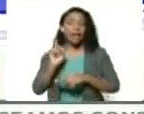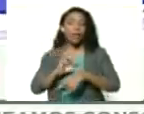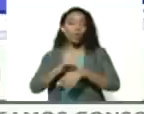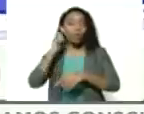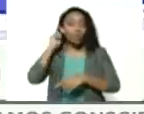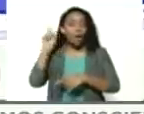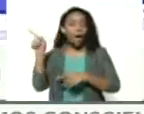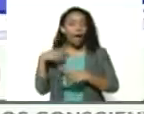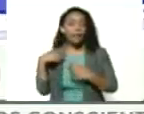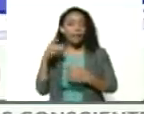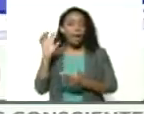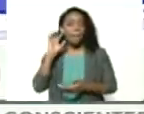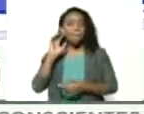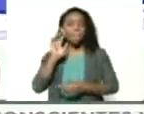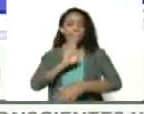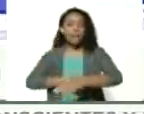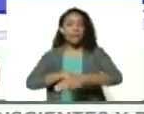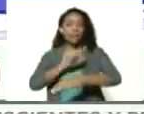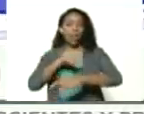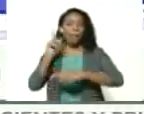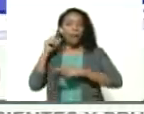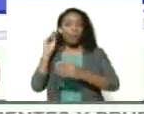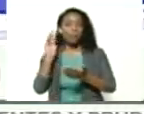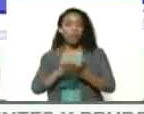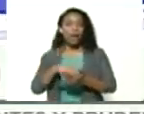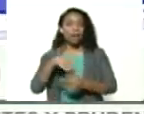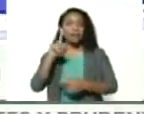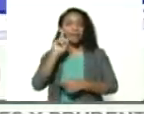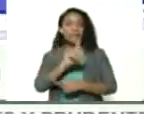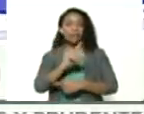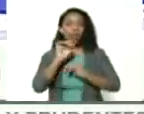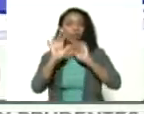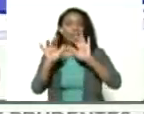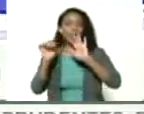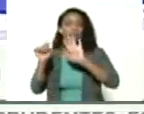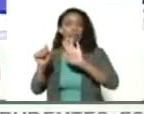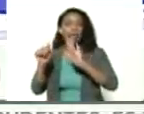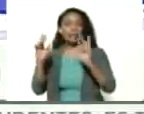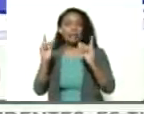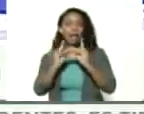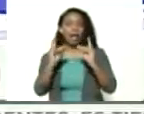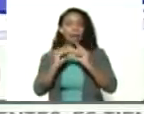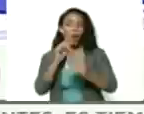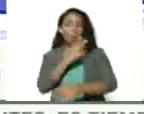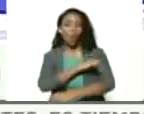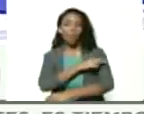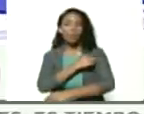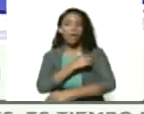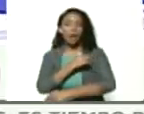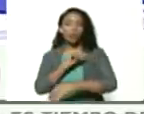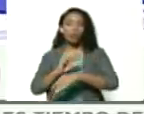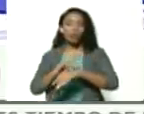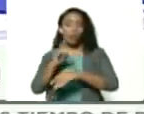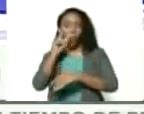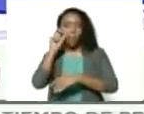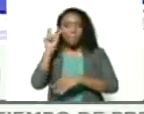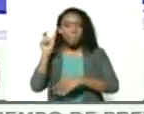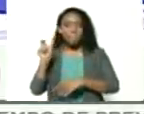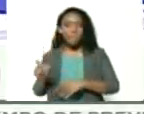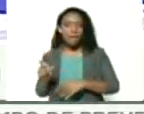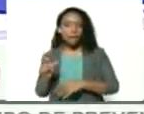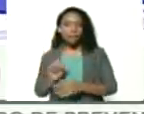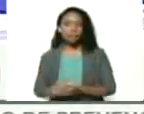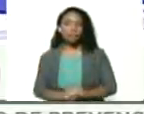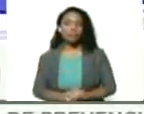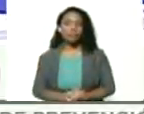Gutiérrez en Barcelona para instalar 116 camas en el hospital doctor Domingo Guzmán